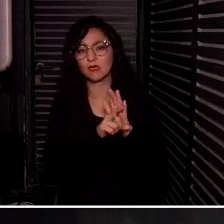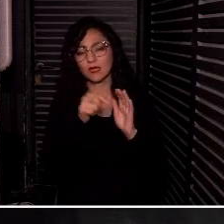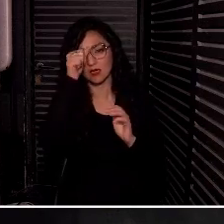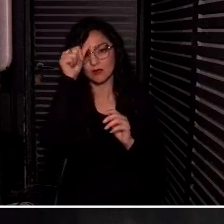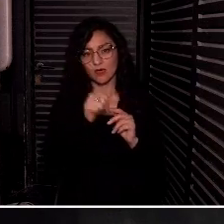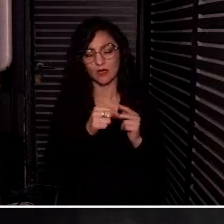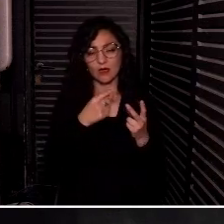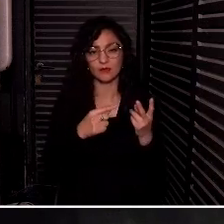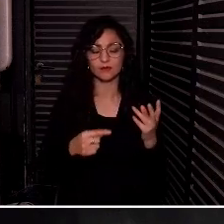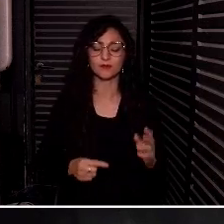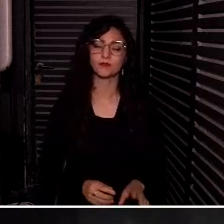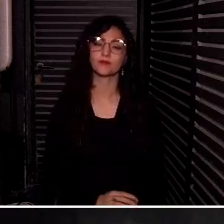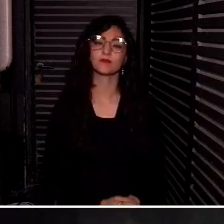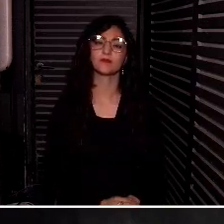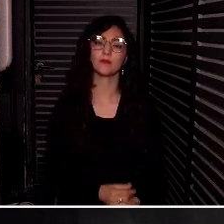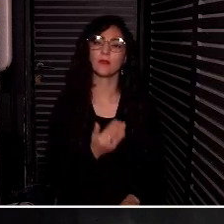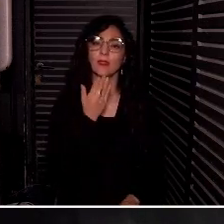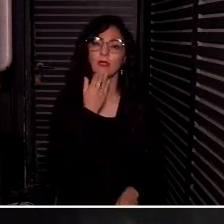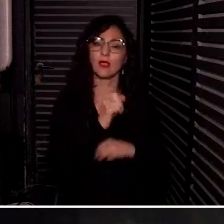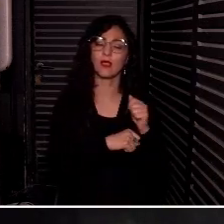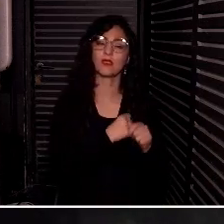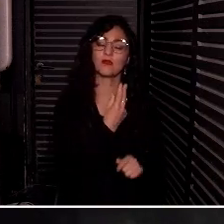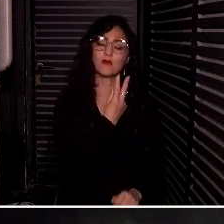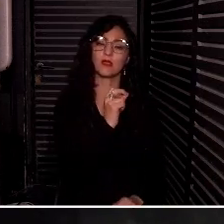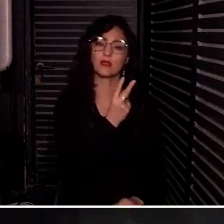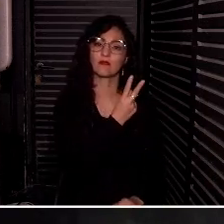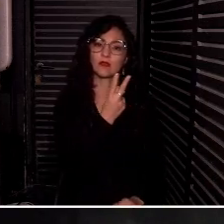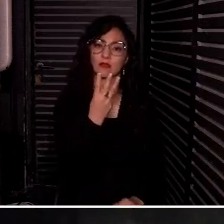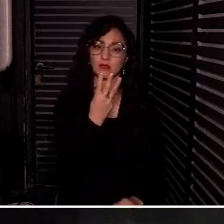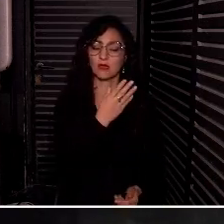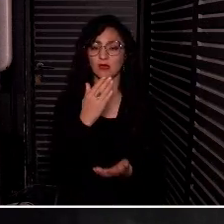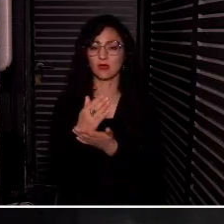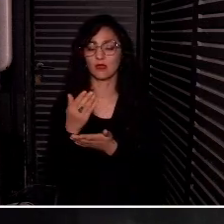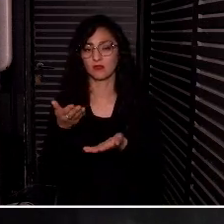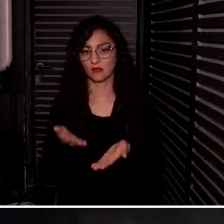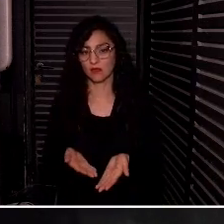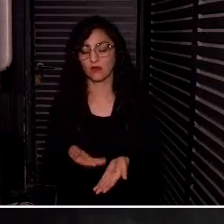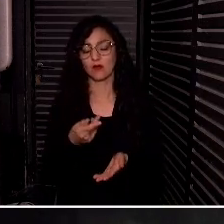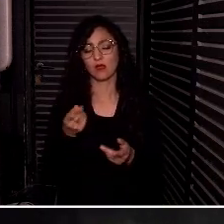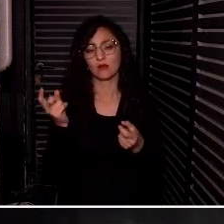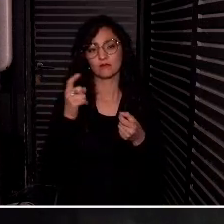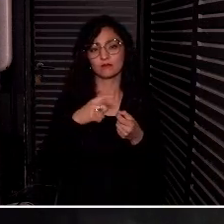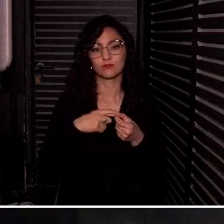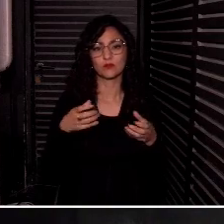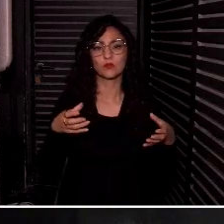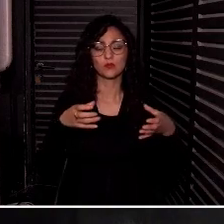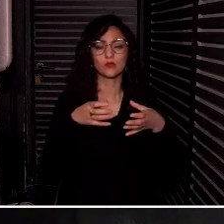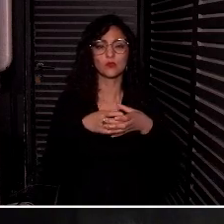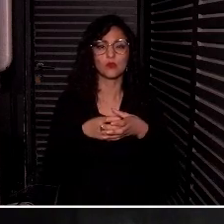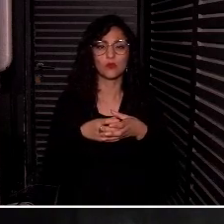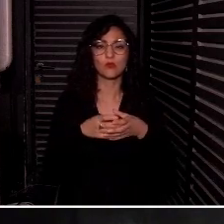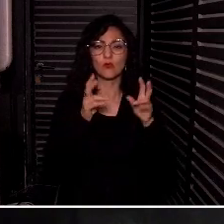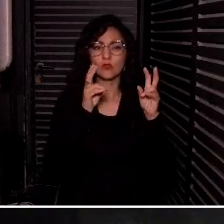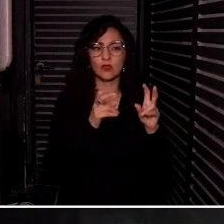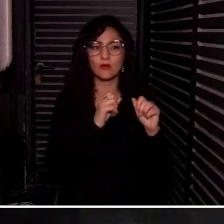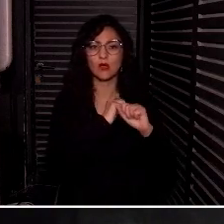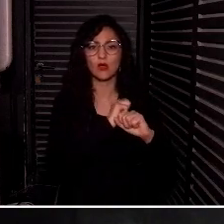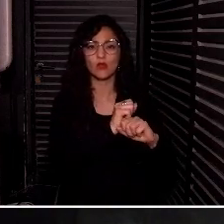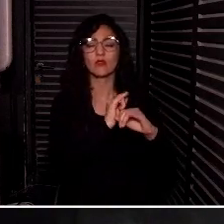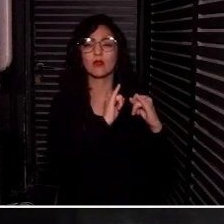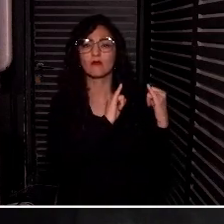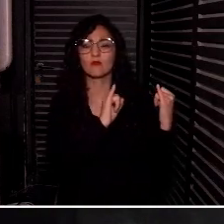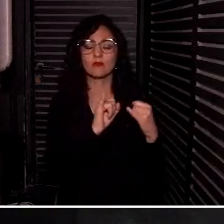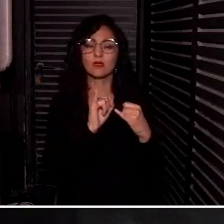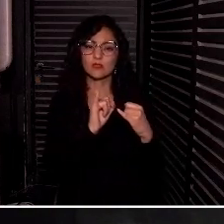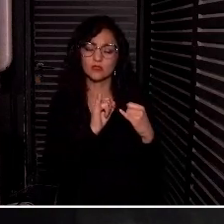informativas durante el 2023 y el 2024 fue integrante de la comisión asesora contra la desinformación creada